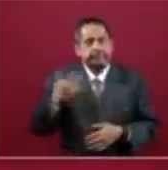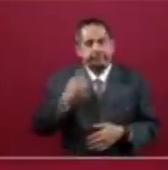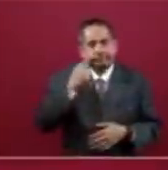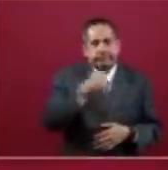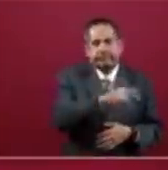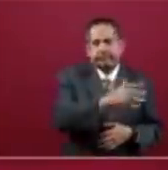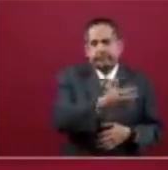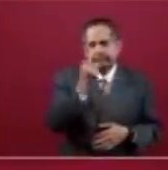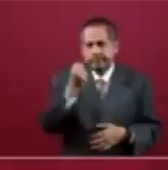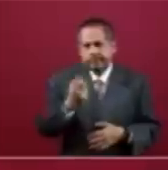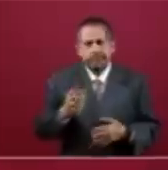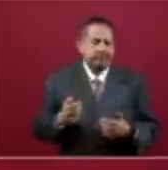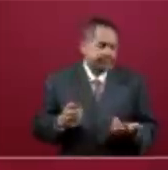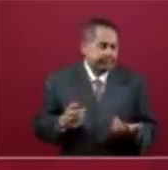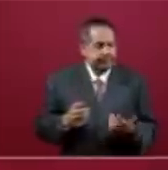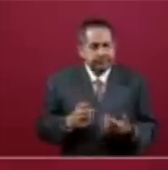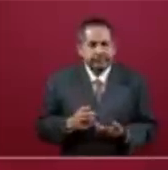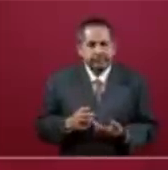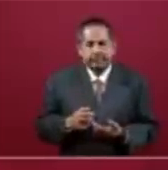Entonces, más que nada,